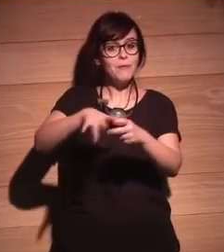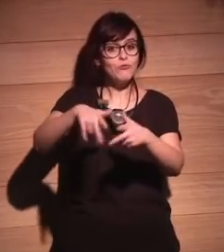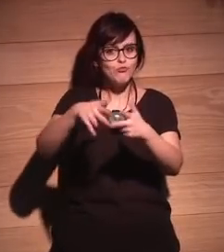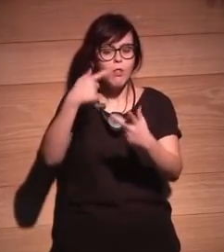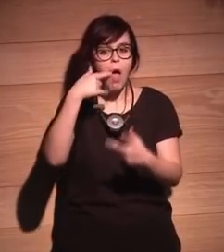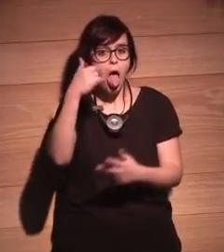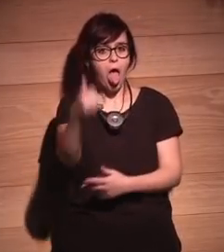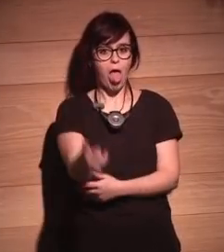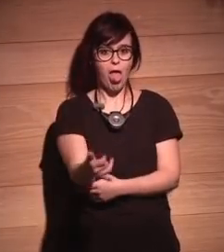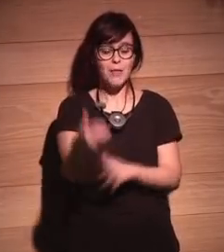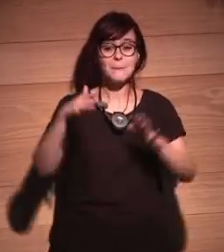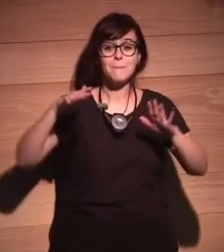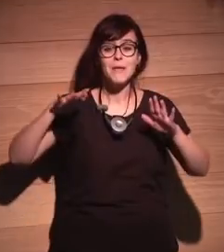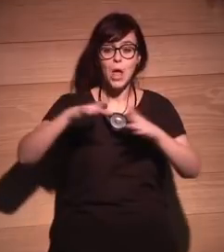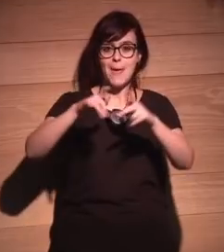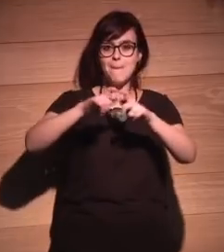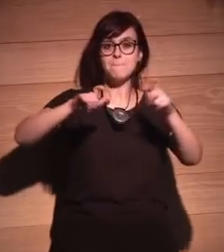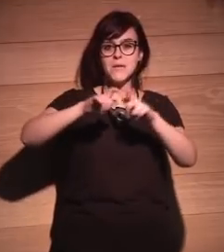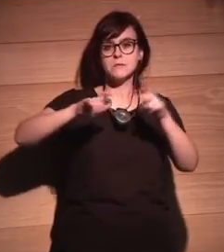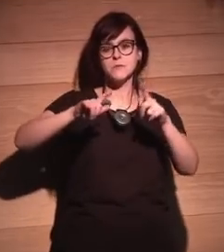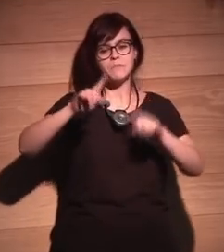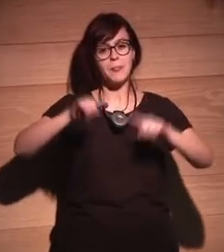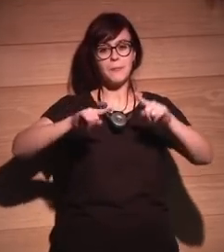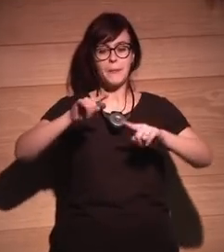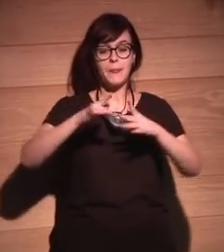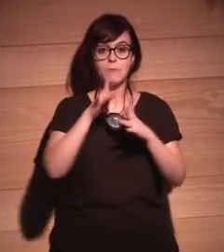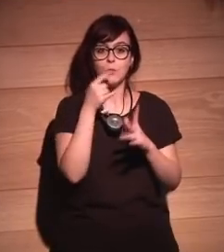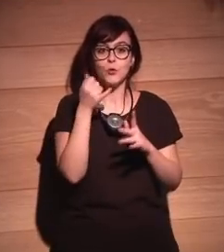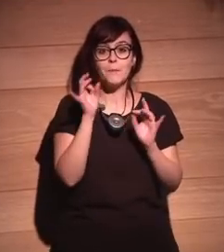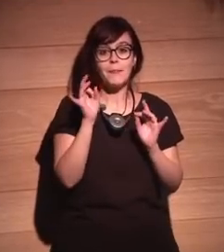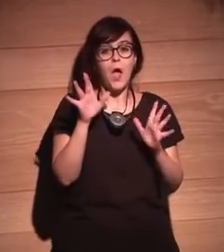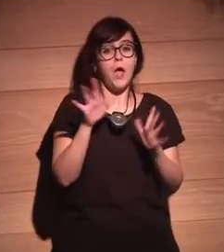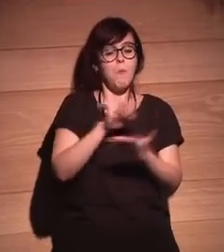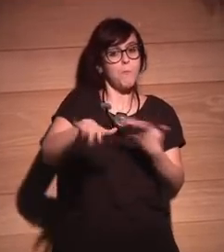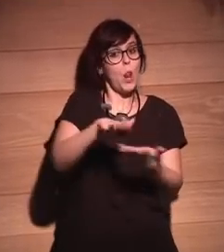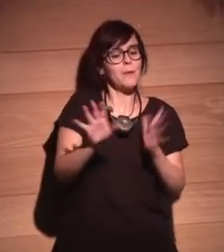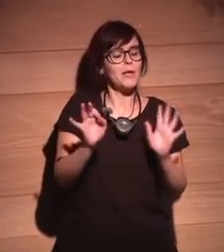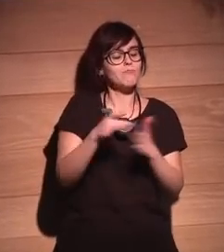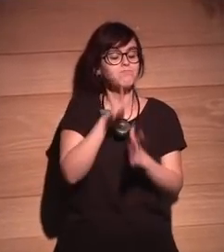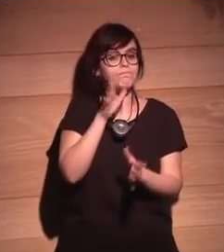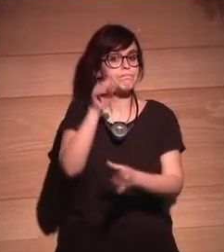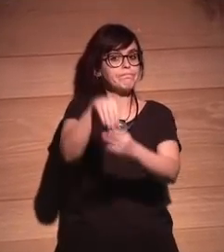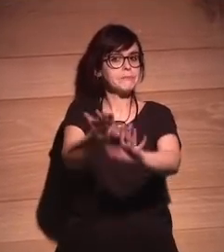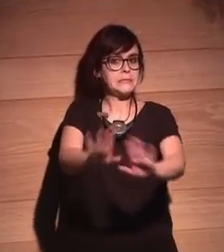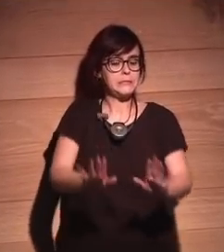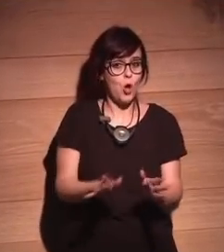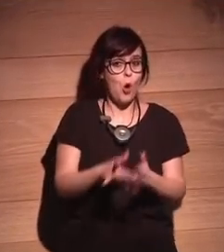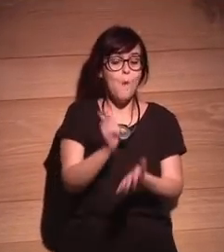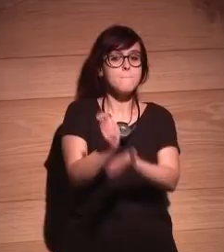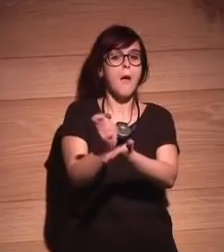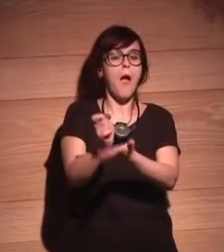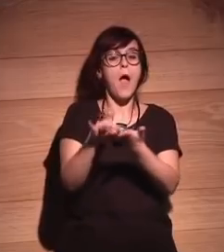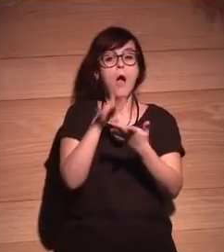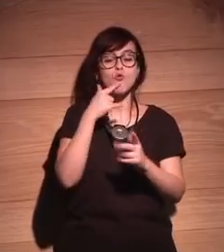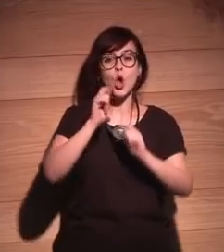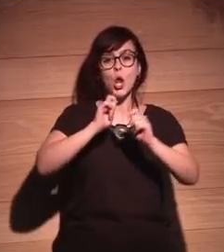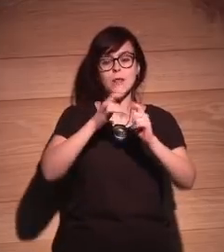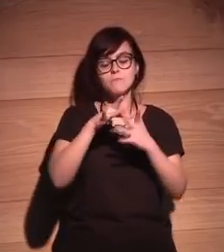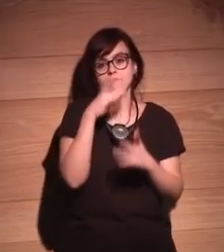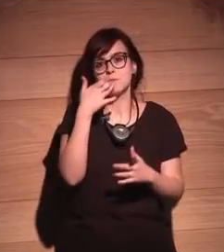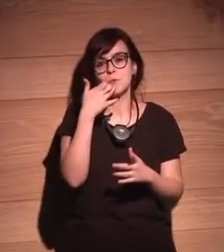exista. Evidentemente las empresas evitan aquellas cosas que puedan ser a lo mejor más polémicas y no van seguramente a pagar a un corresponsal